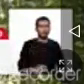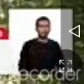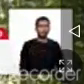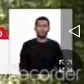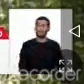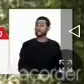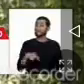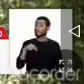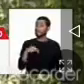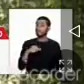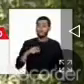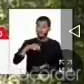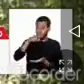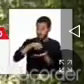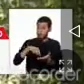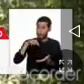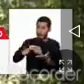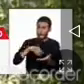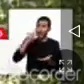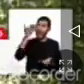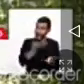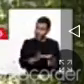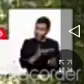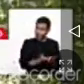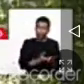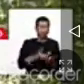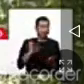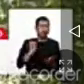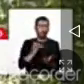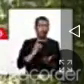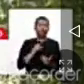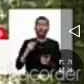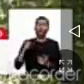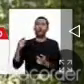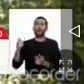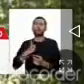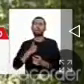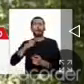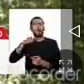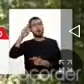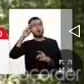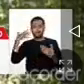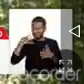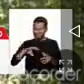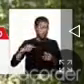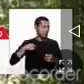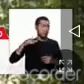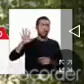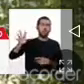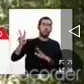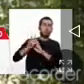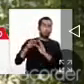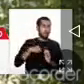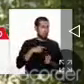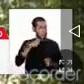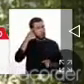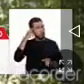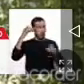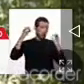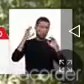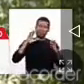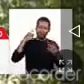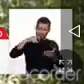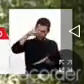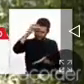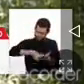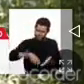manera que ese tratado existe. No depende de la voluntad de nadie, está firmado, aprobado por nuestros congresos,